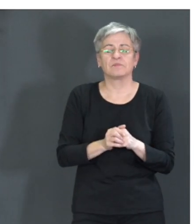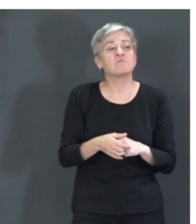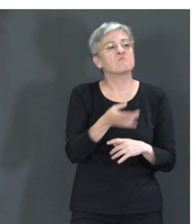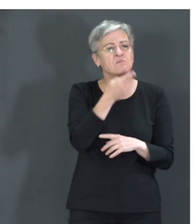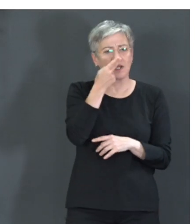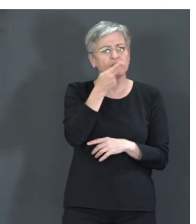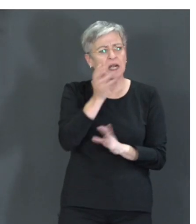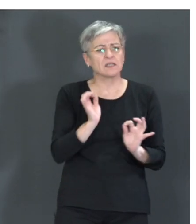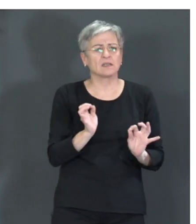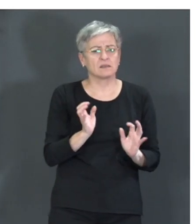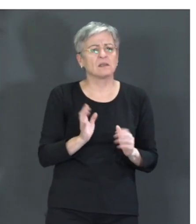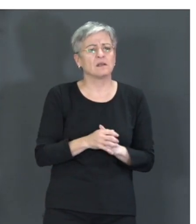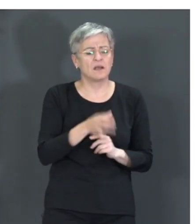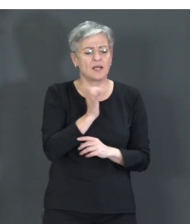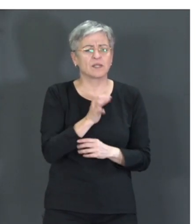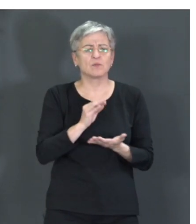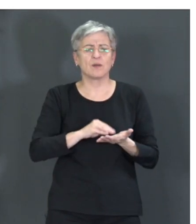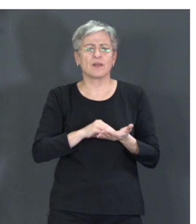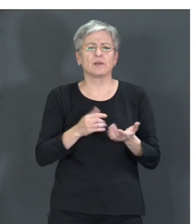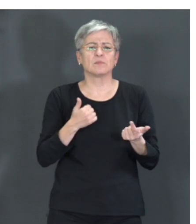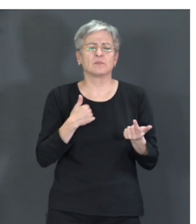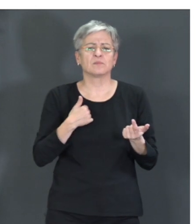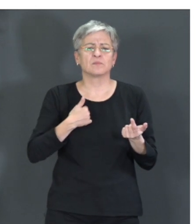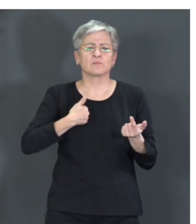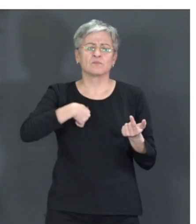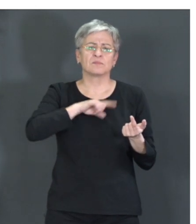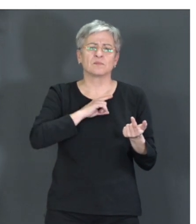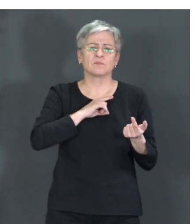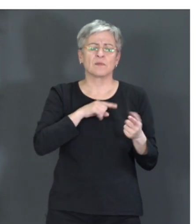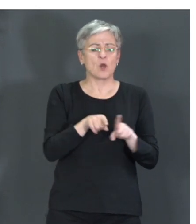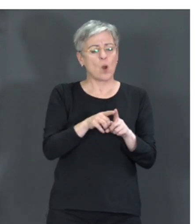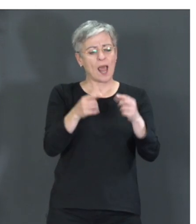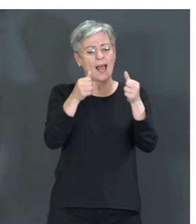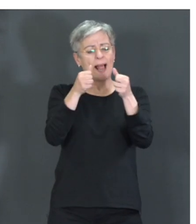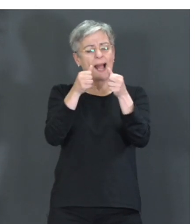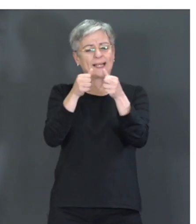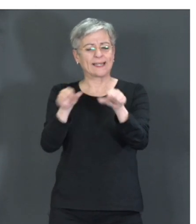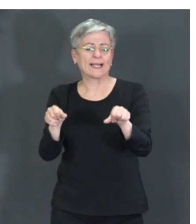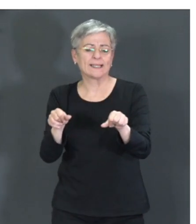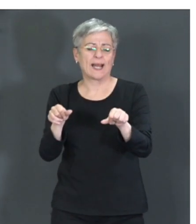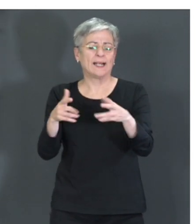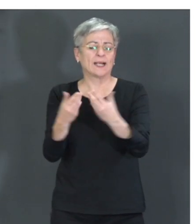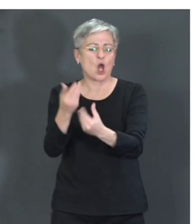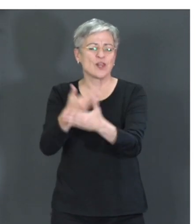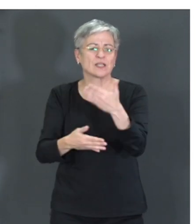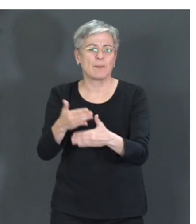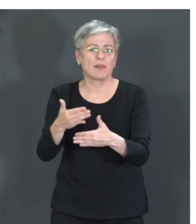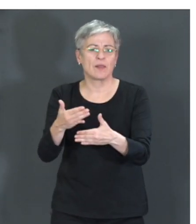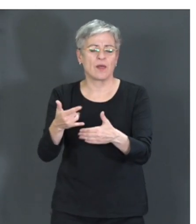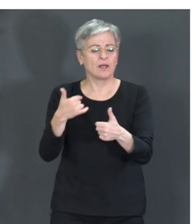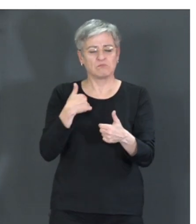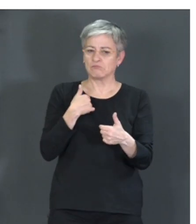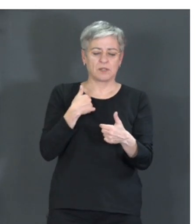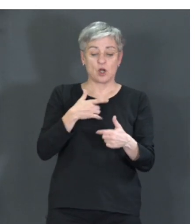eso que comentas, ¿no? No hacemos hincapié en etiquetar a la persona con esa discapacidad, sino que vemos pues